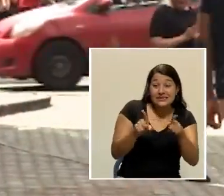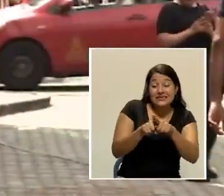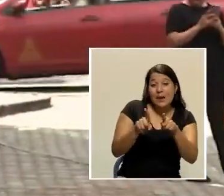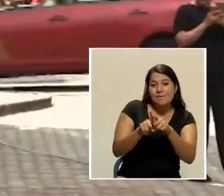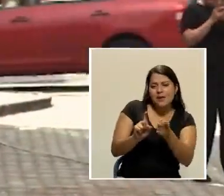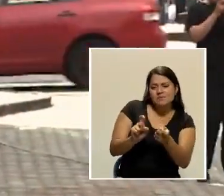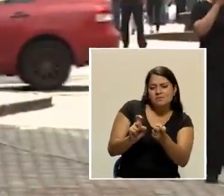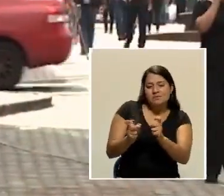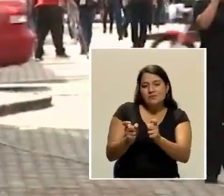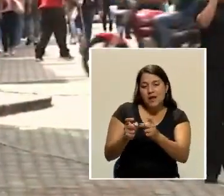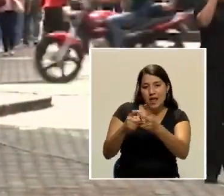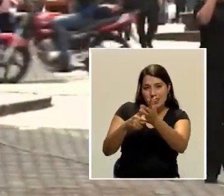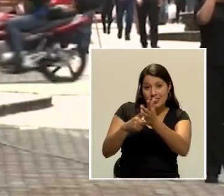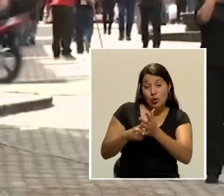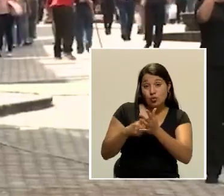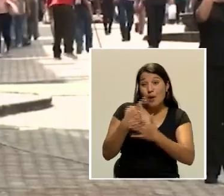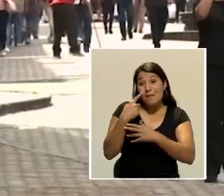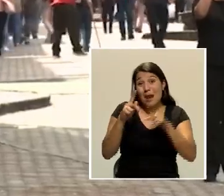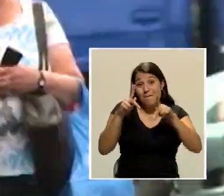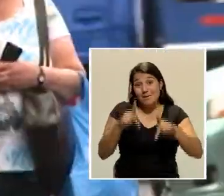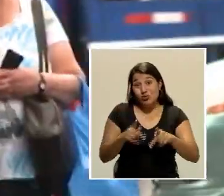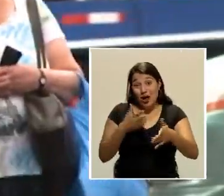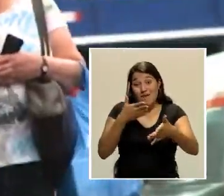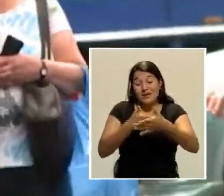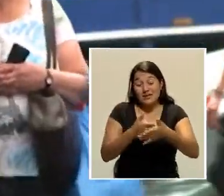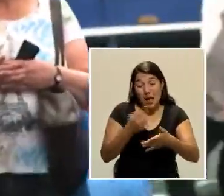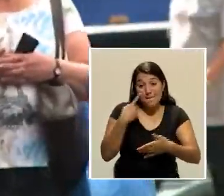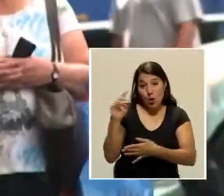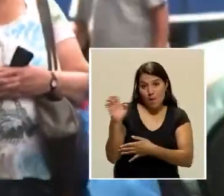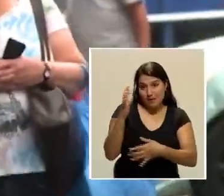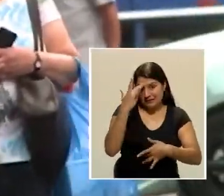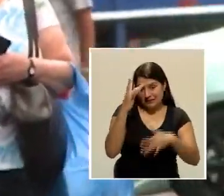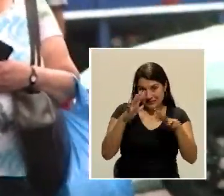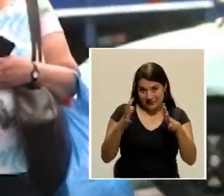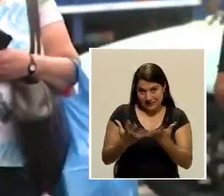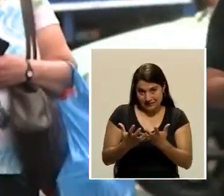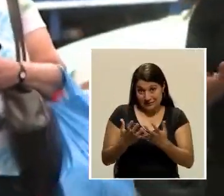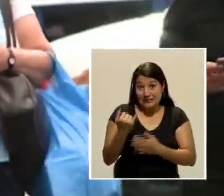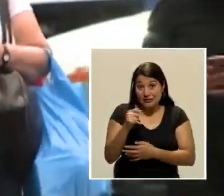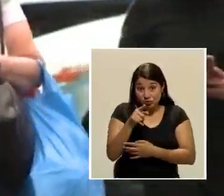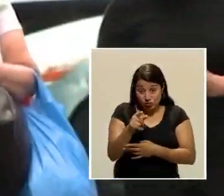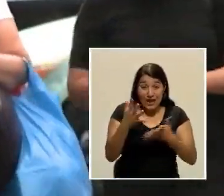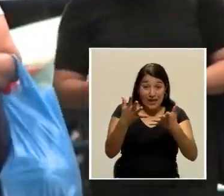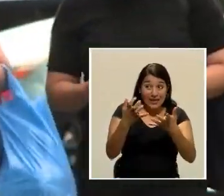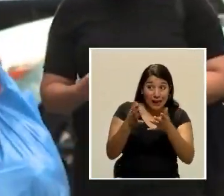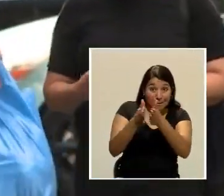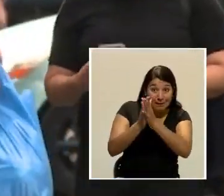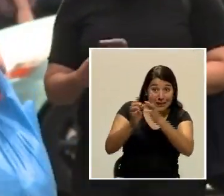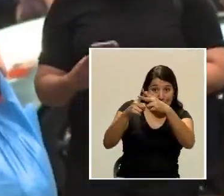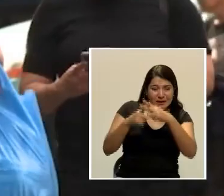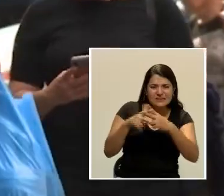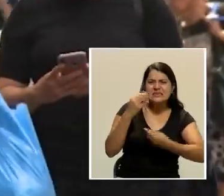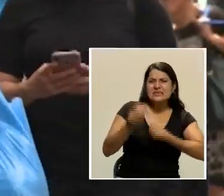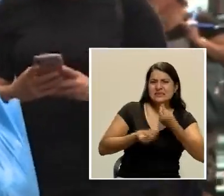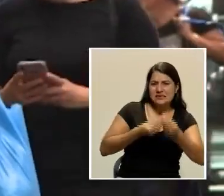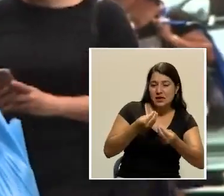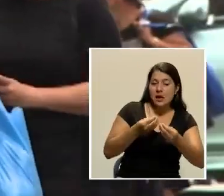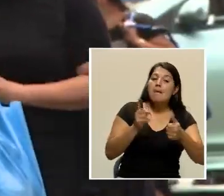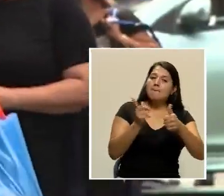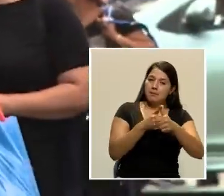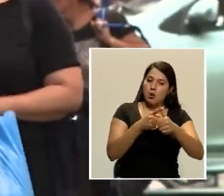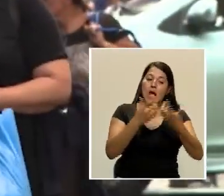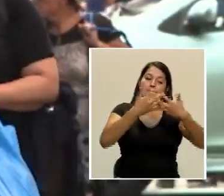provenientes del Banco Centroamericano de Integración Económica. Este fondo facilitaría el financiamiento para capital de trabajo y readecuación